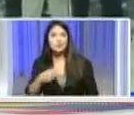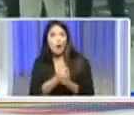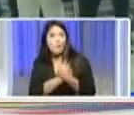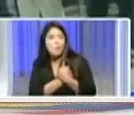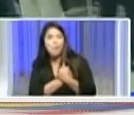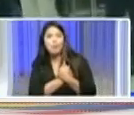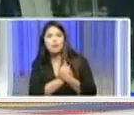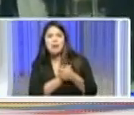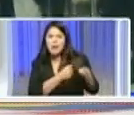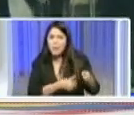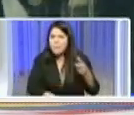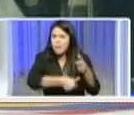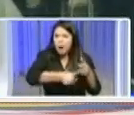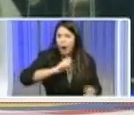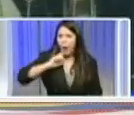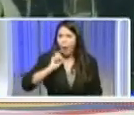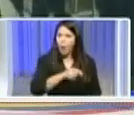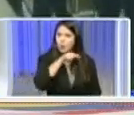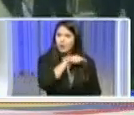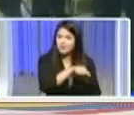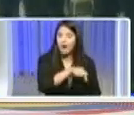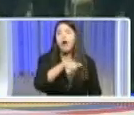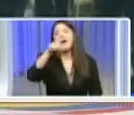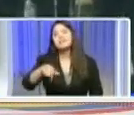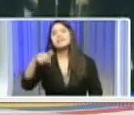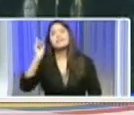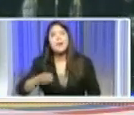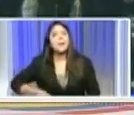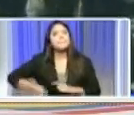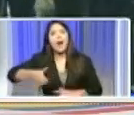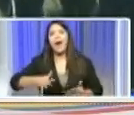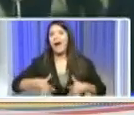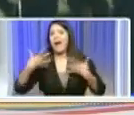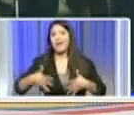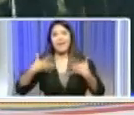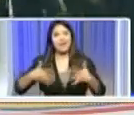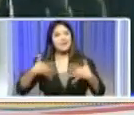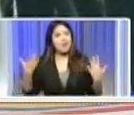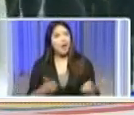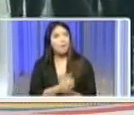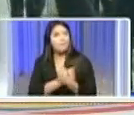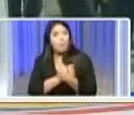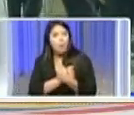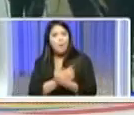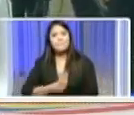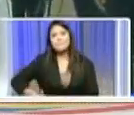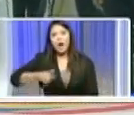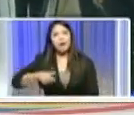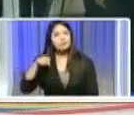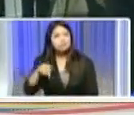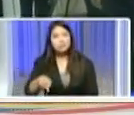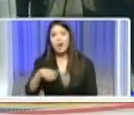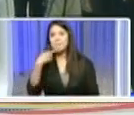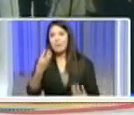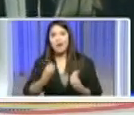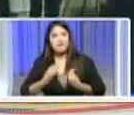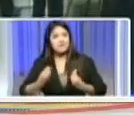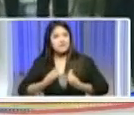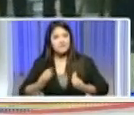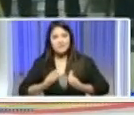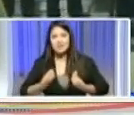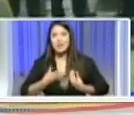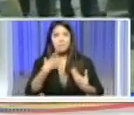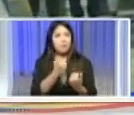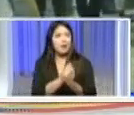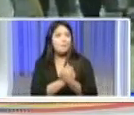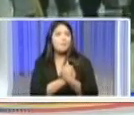Mientras más odio y amargura haya allá, aquí tiene que haber más alegría, más razones para vivir. Para